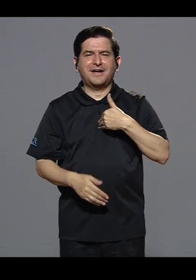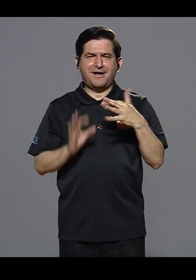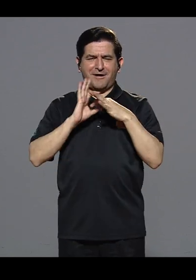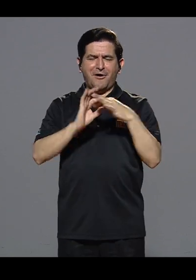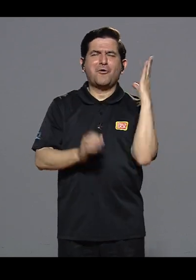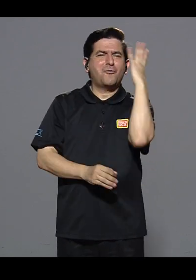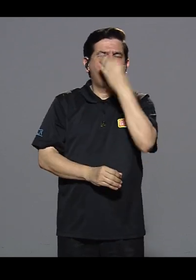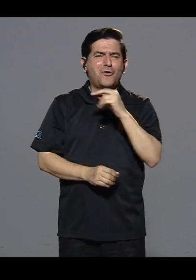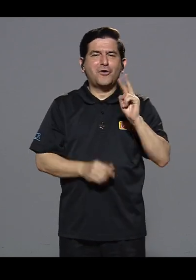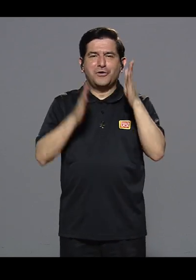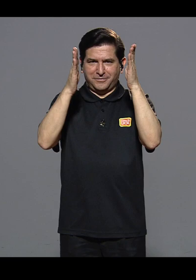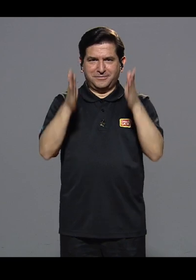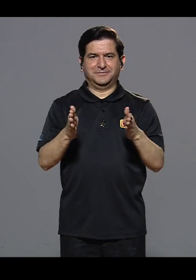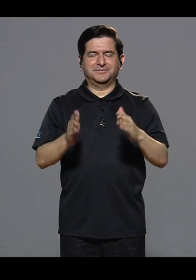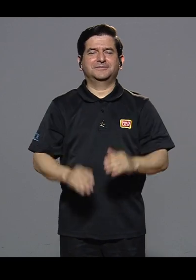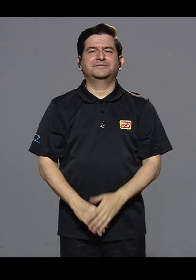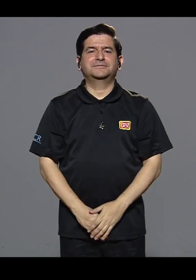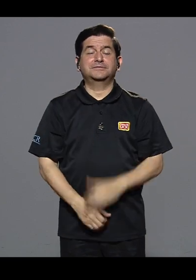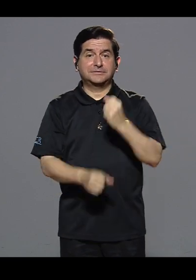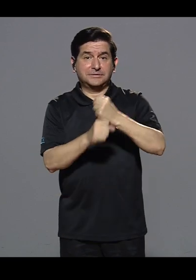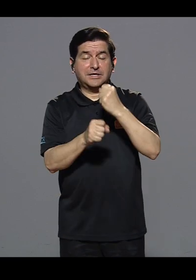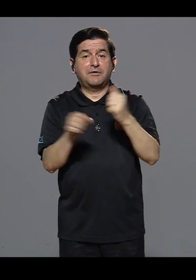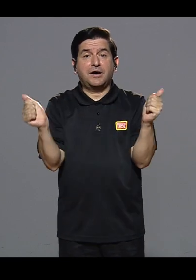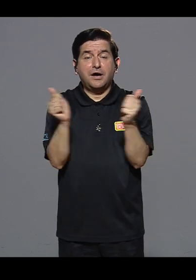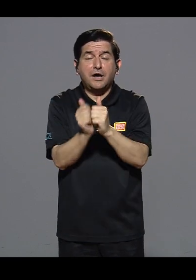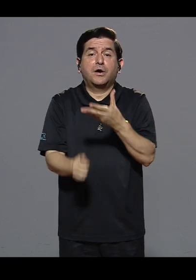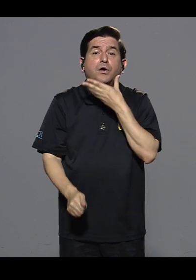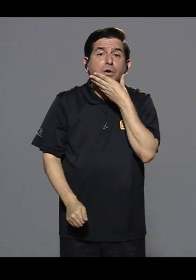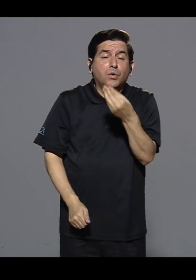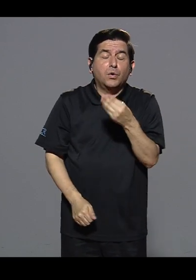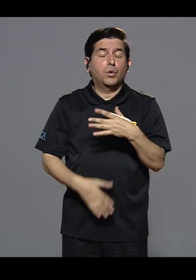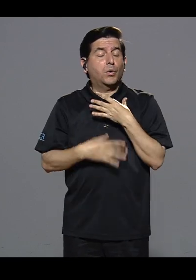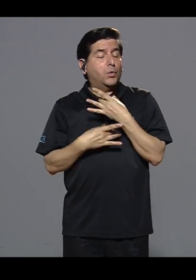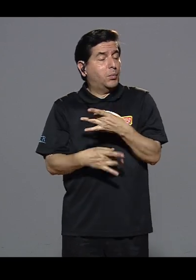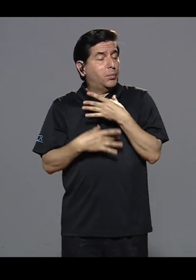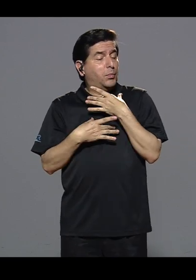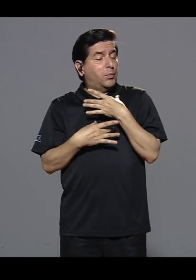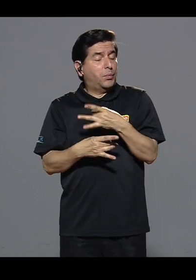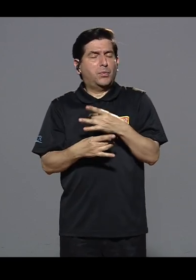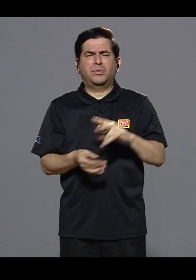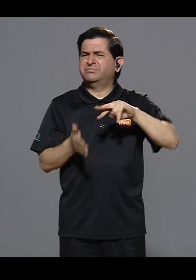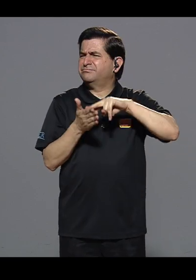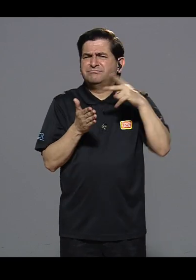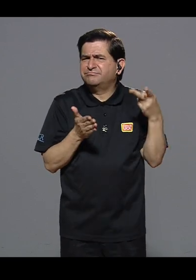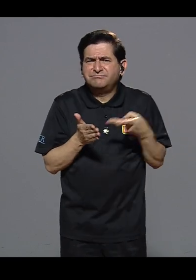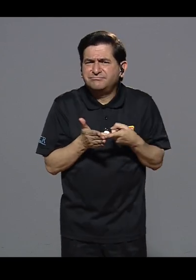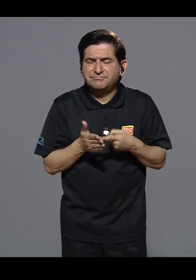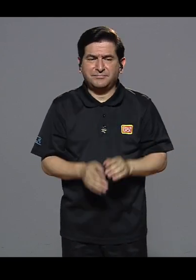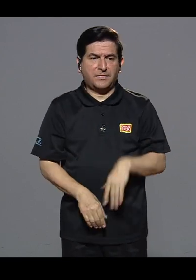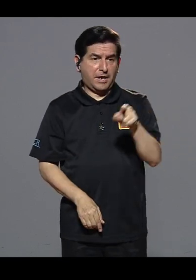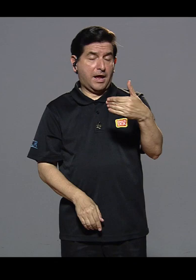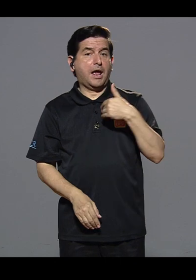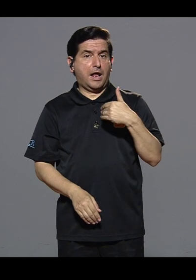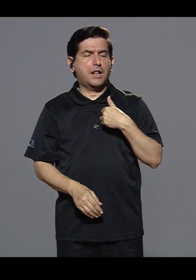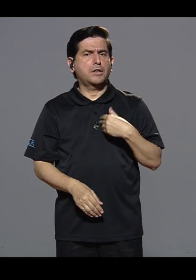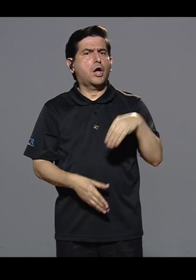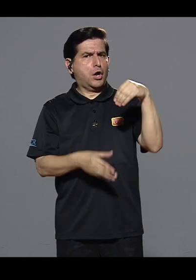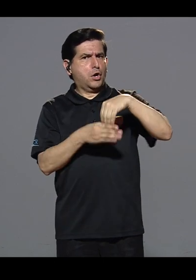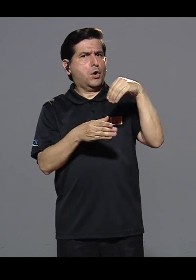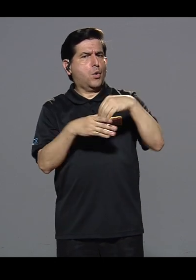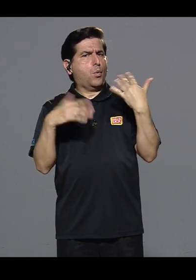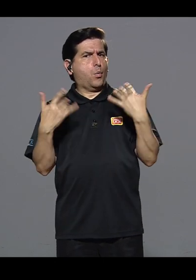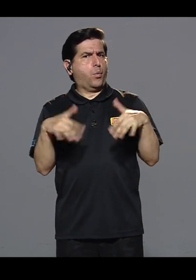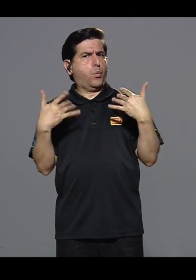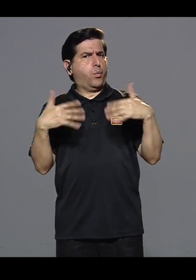entre ellos, una relación muy bonita entre compañeros. Trabajar con Jeremy ha sido interesante en el sentido de que él tiene mucho